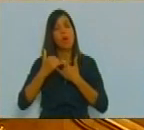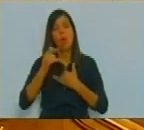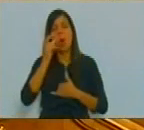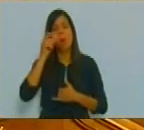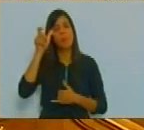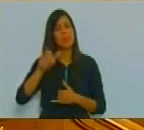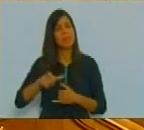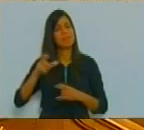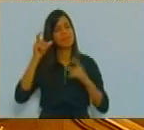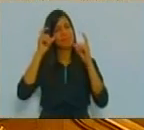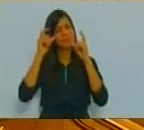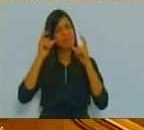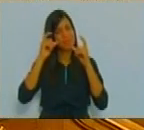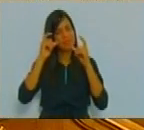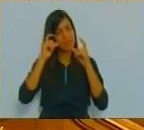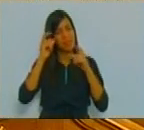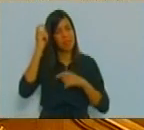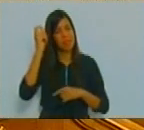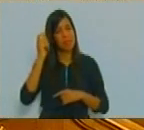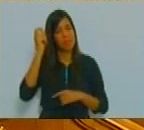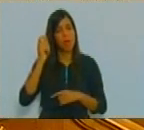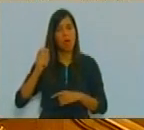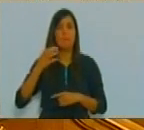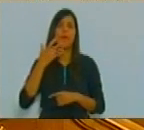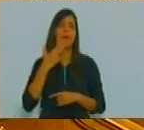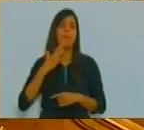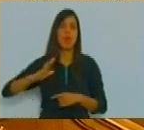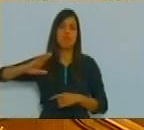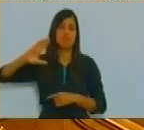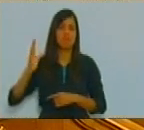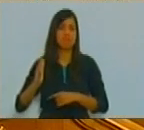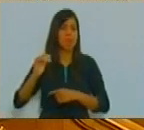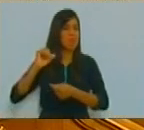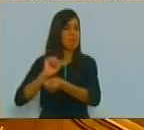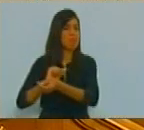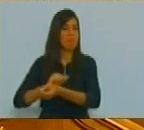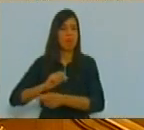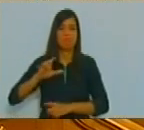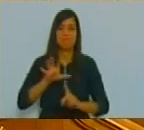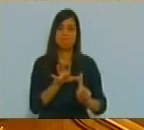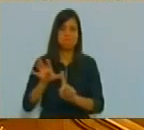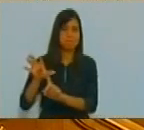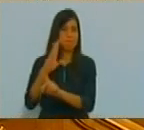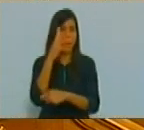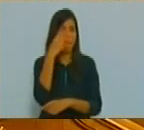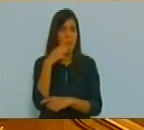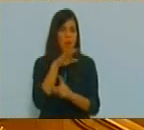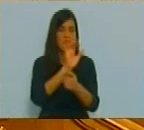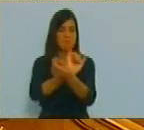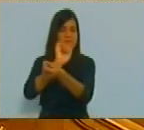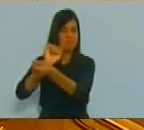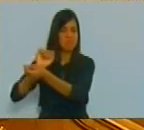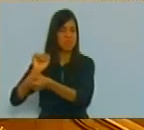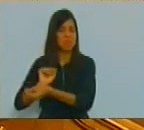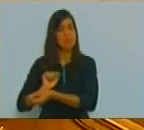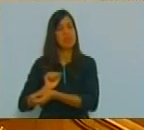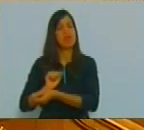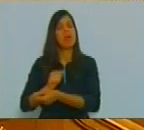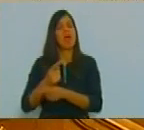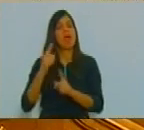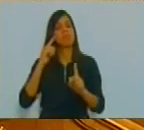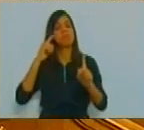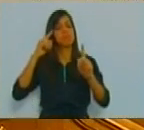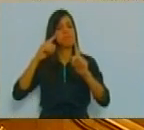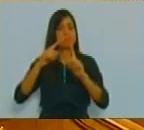pedro carreño de que a mayor puneet y abismo y de que a mayor encarcelamiento vamos a reducir así